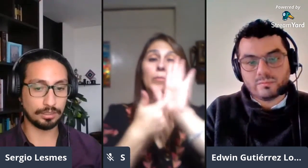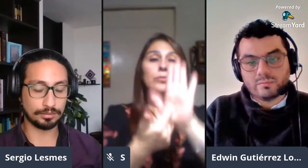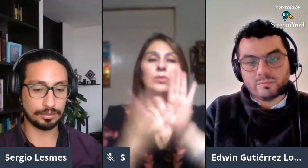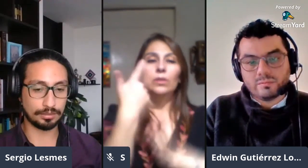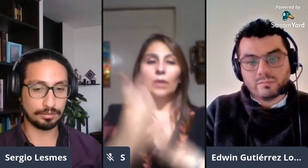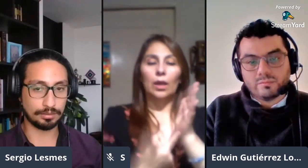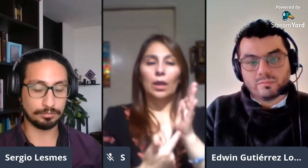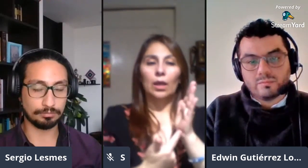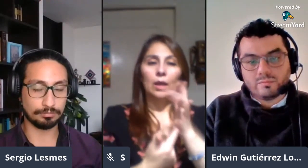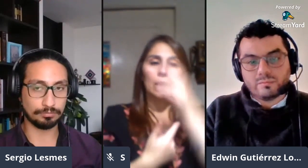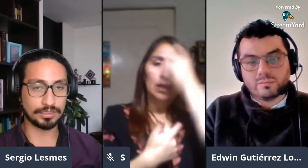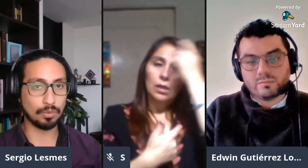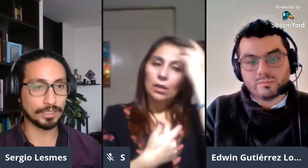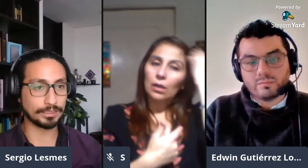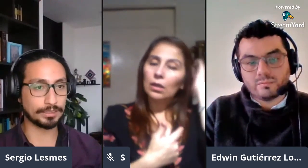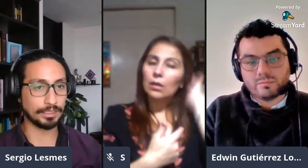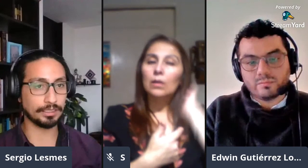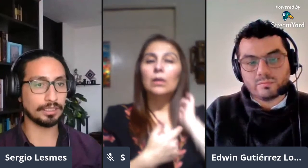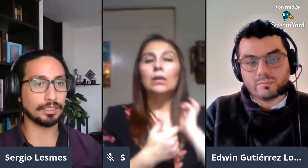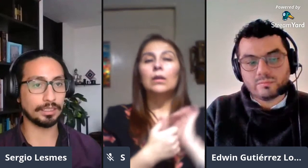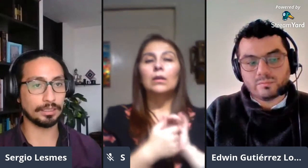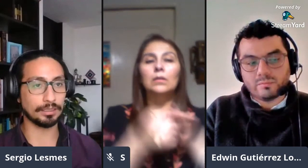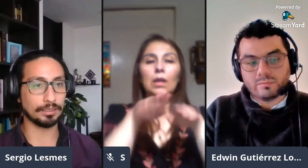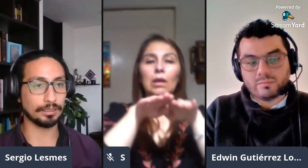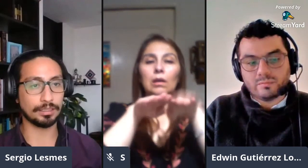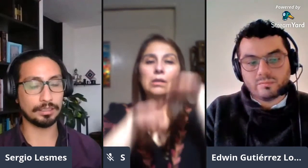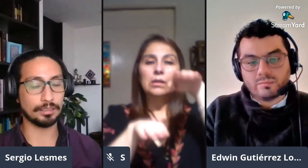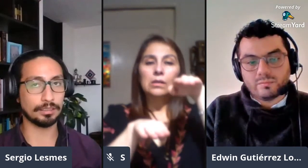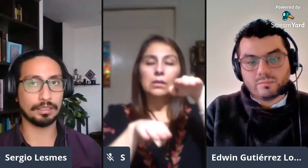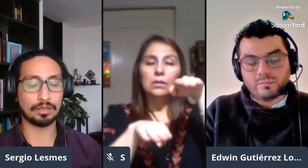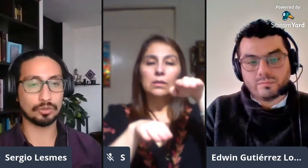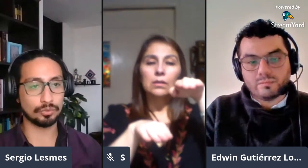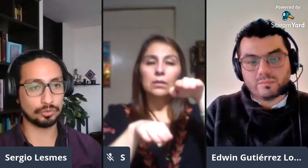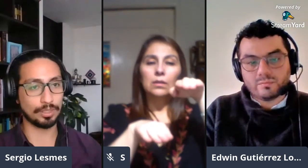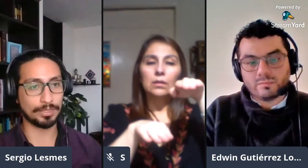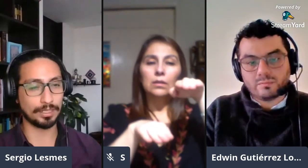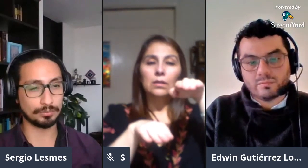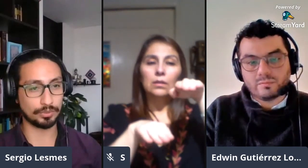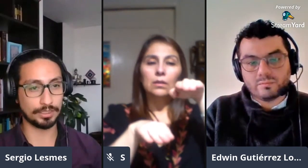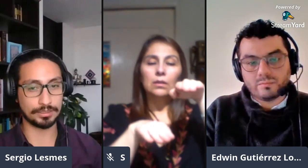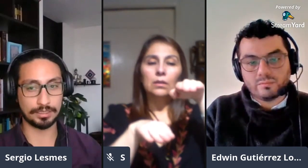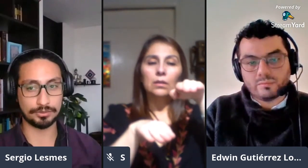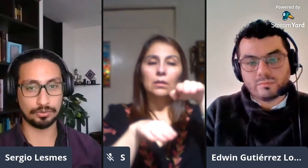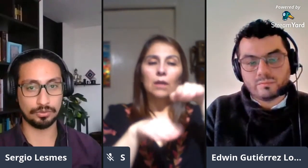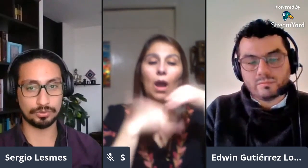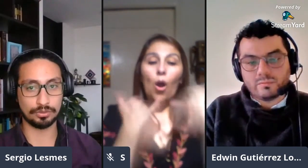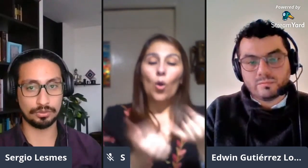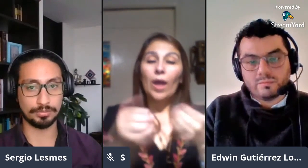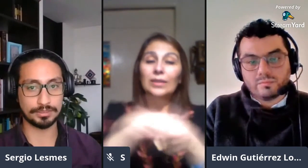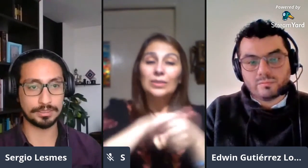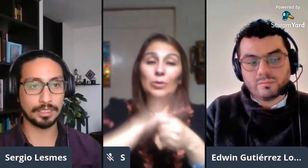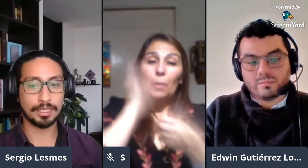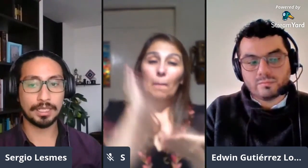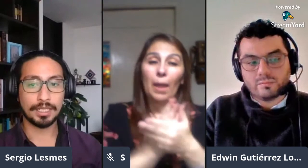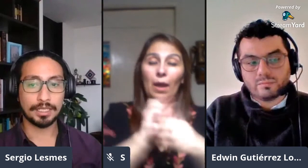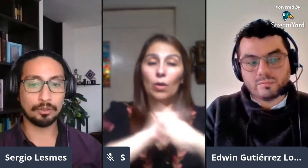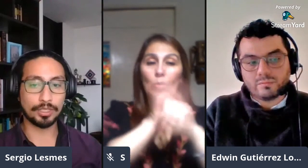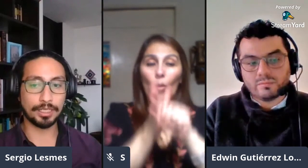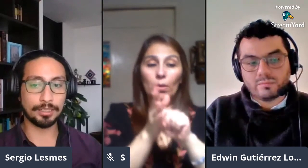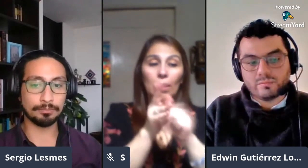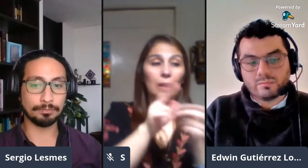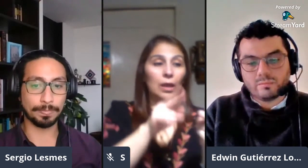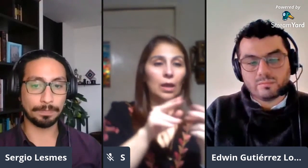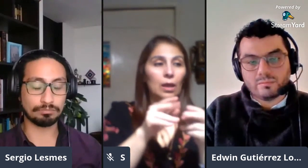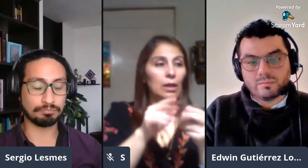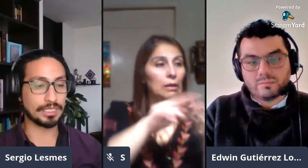digamos, de desigual que tiene la coyuntura para las mujeres en relación con los hombres. Es decir,